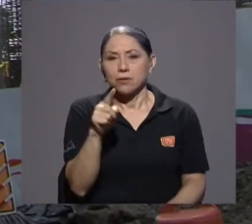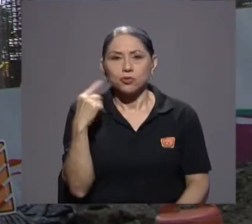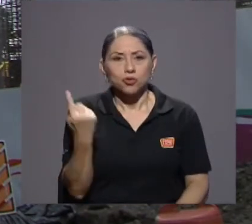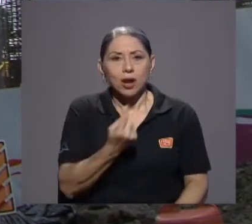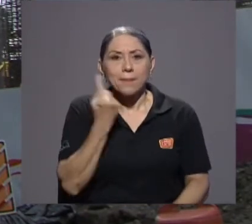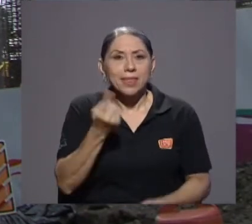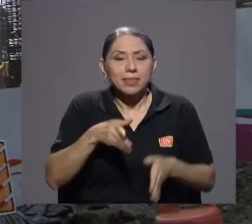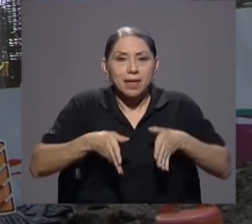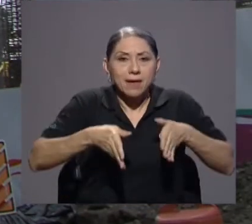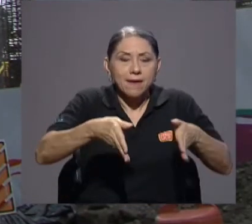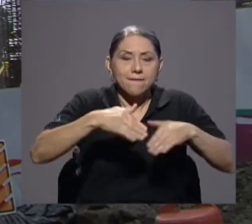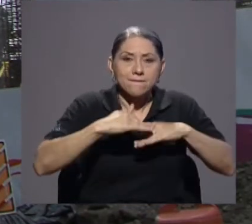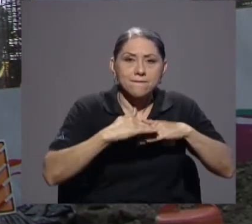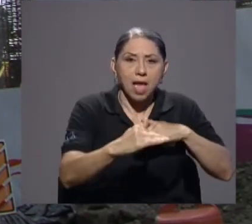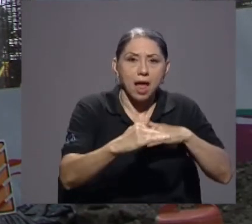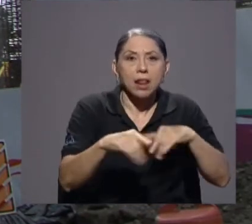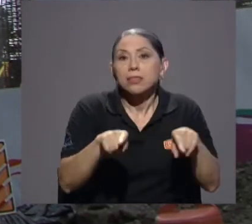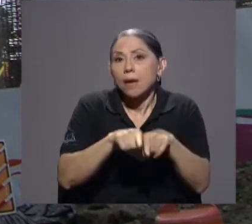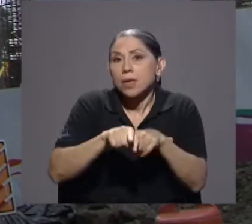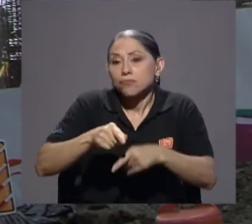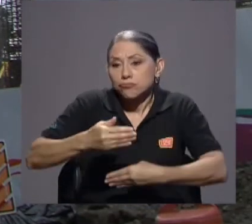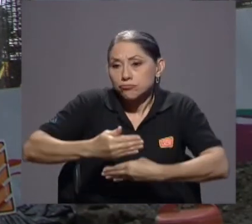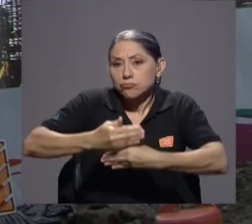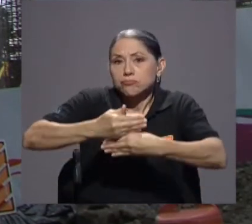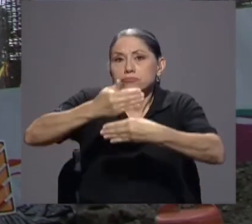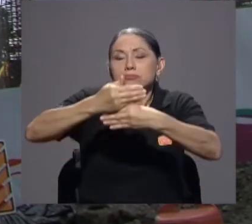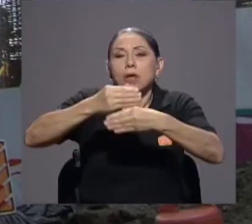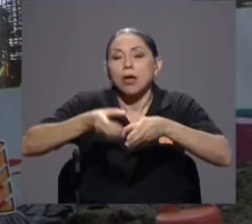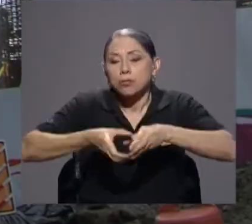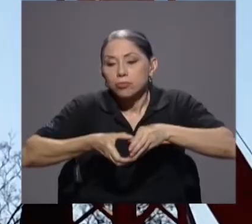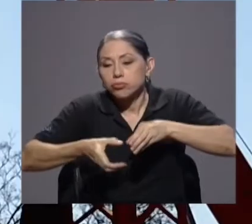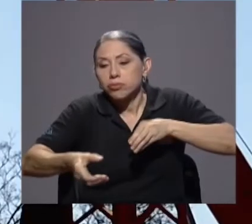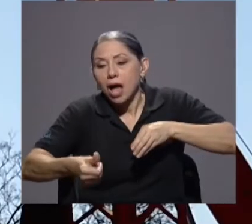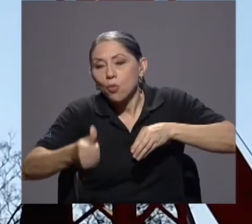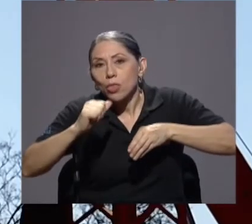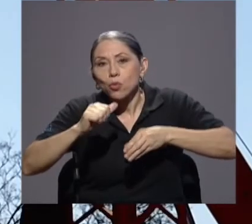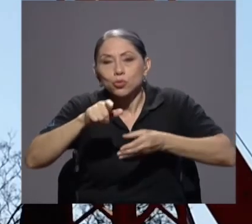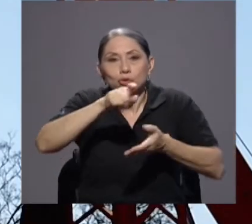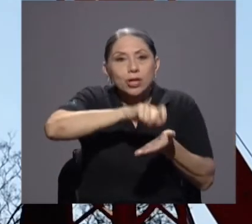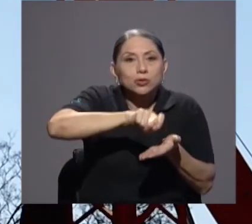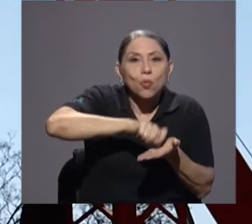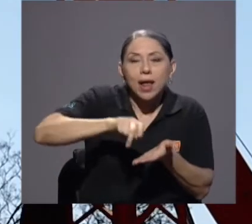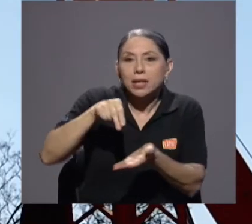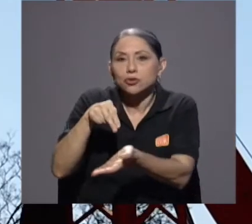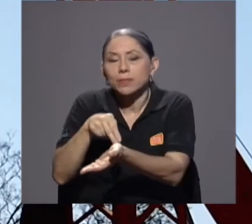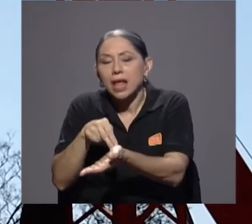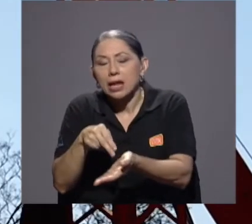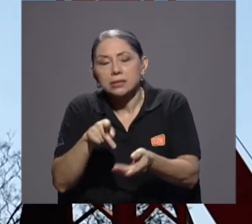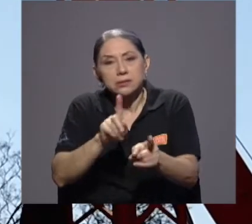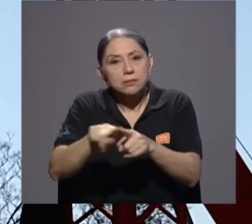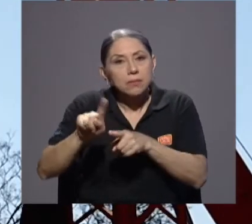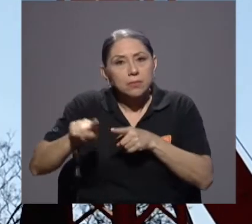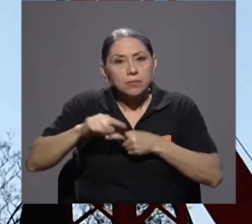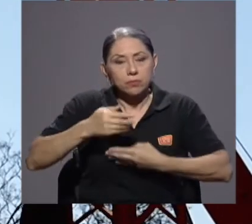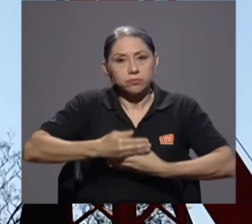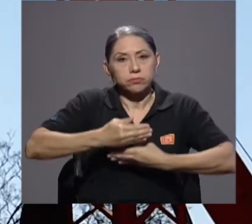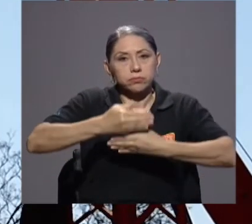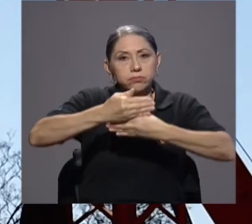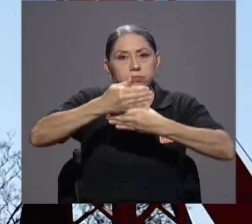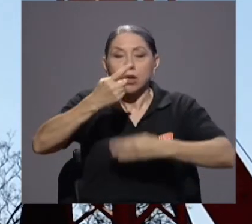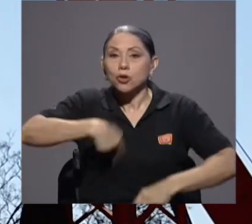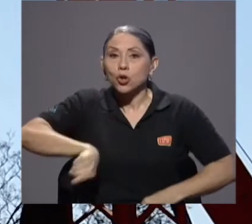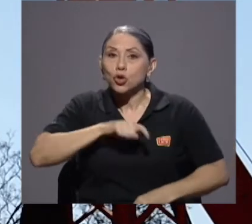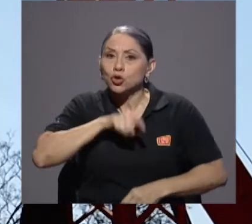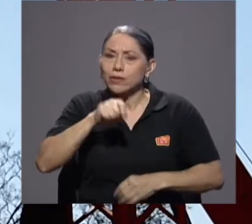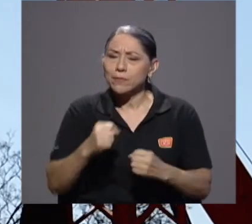solamente vial, sino a nivel de acueductos, a nivel de escuelas, a nivel de hospitalario. De manera que tenemos que